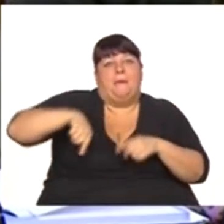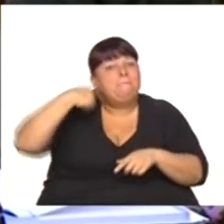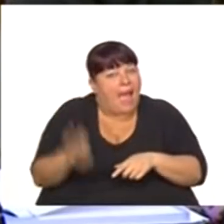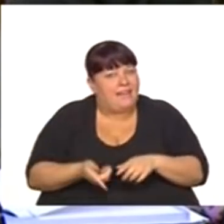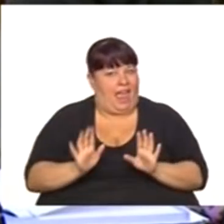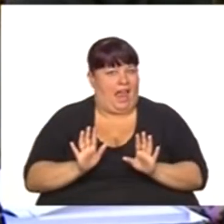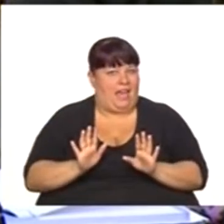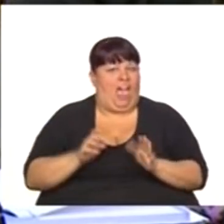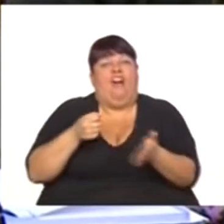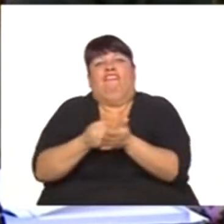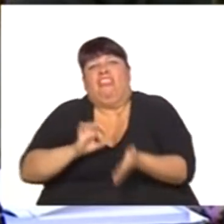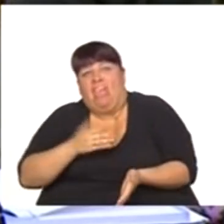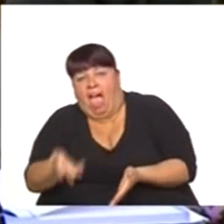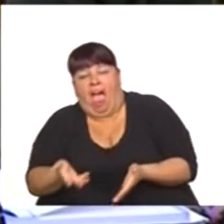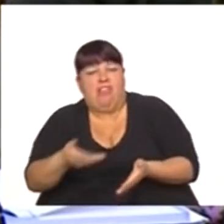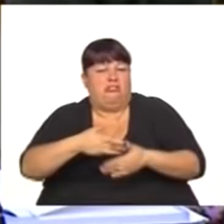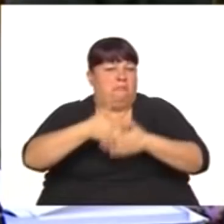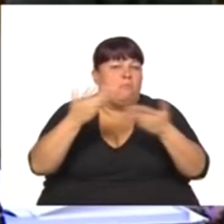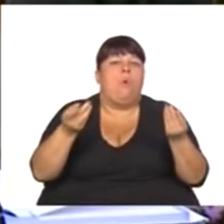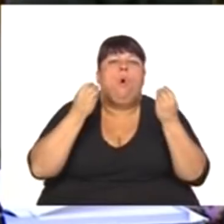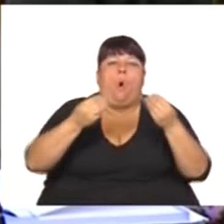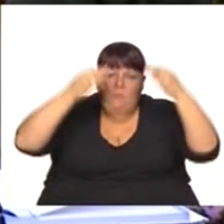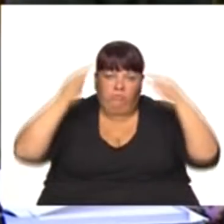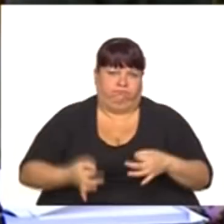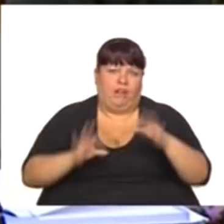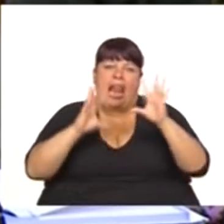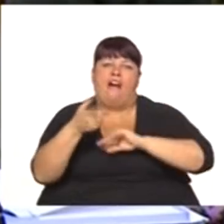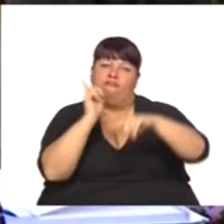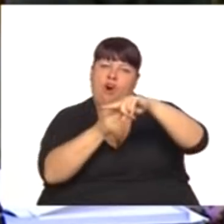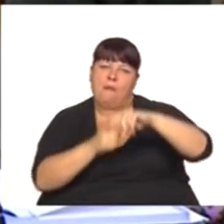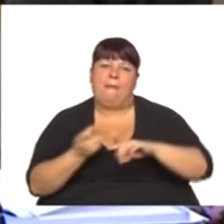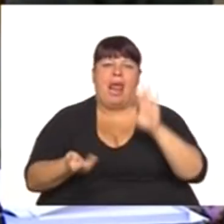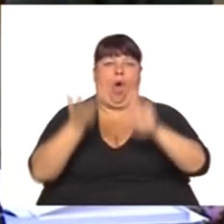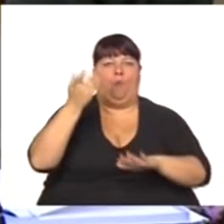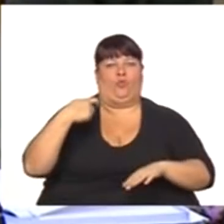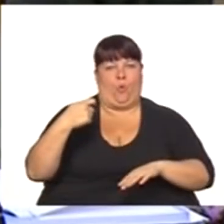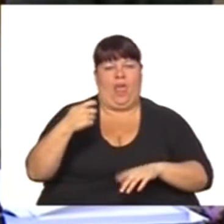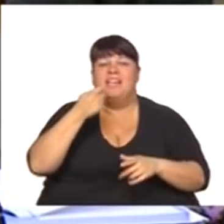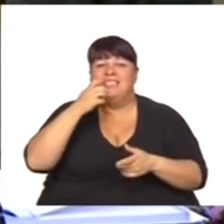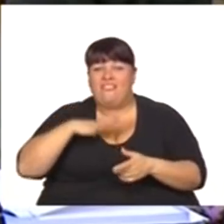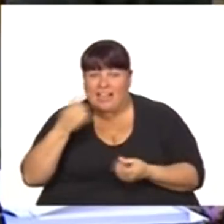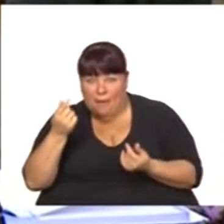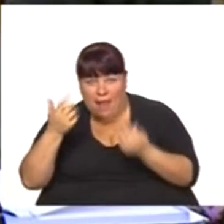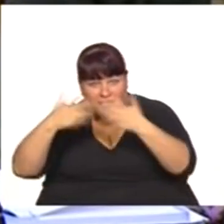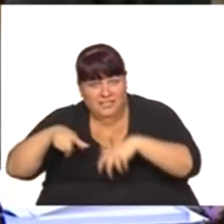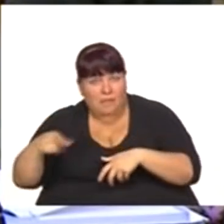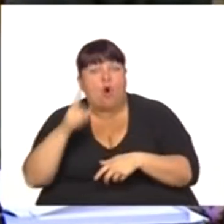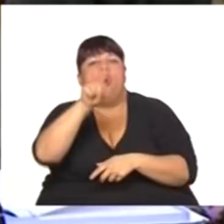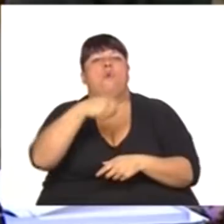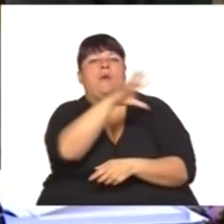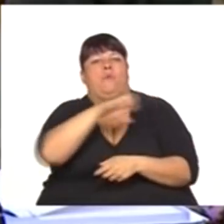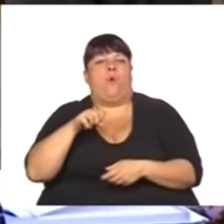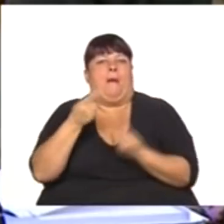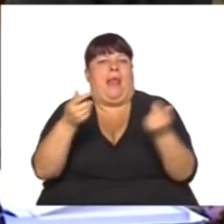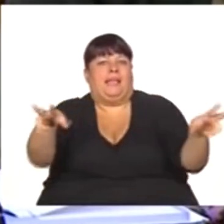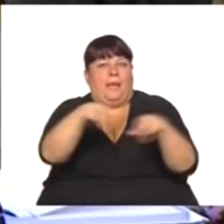mañana, a fin de año, cuál tiene que ser el mecanismo de actualización y si falta plata en el sistema, de dónde vamos a